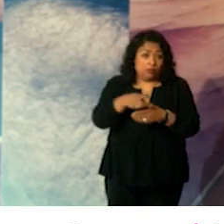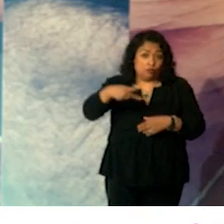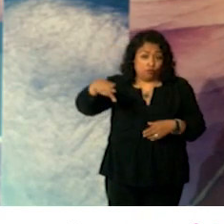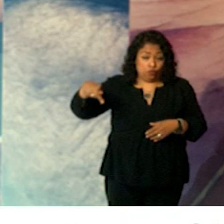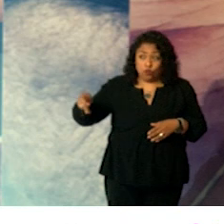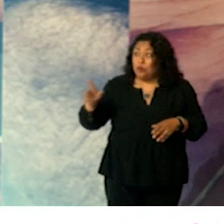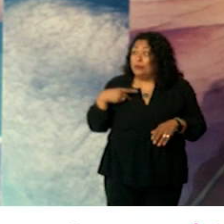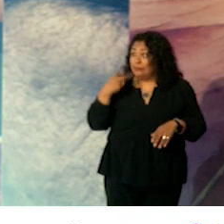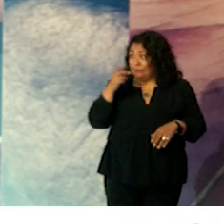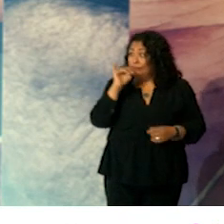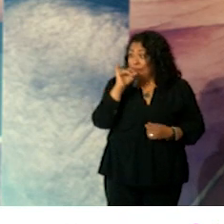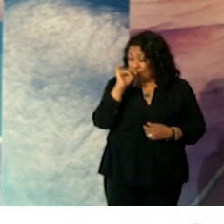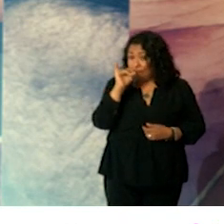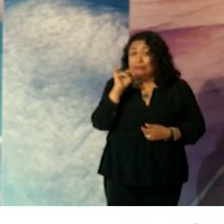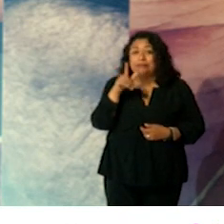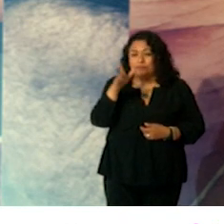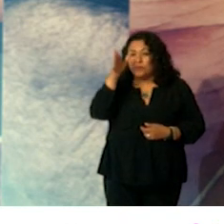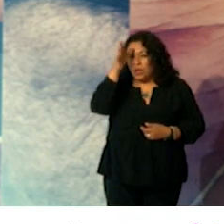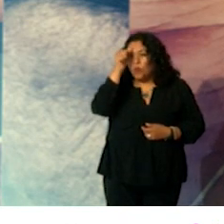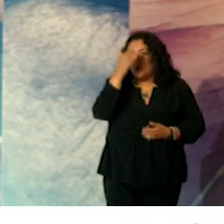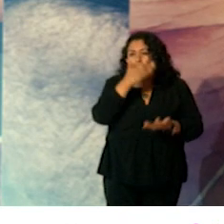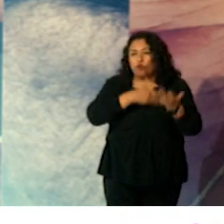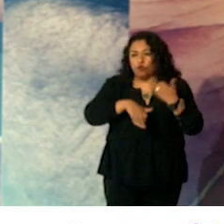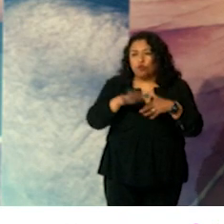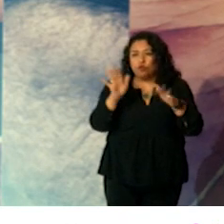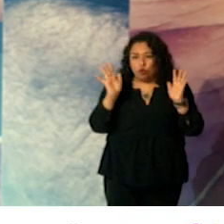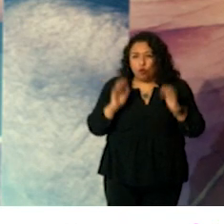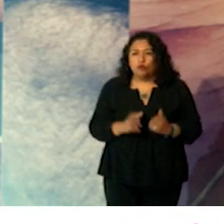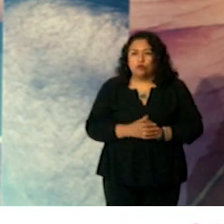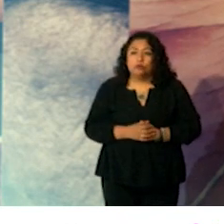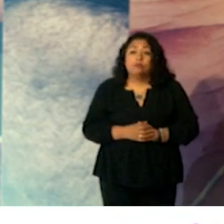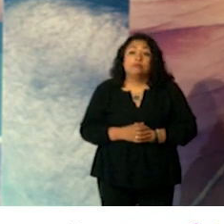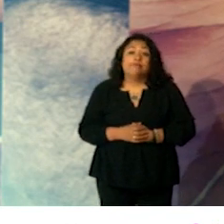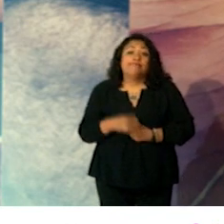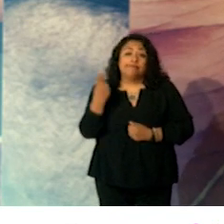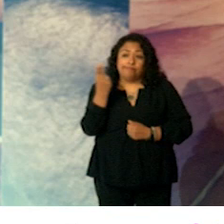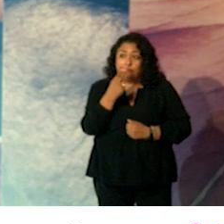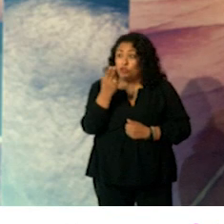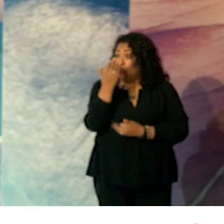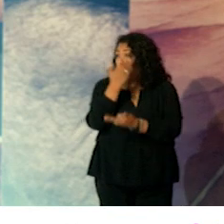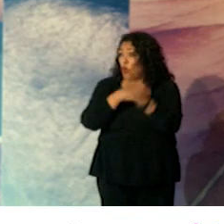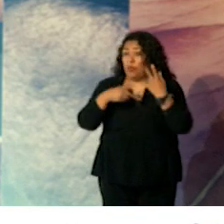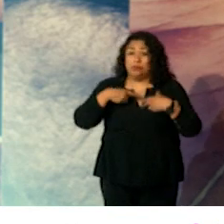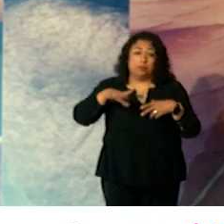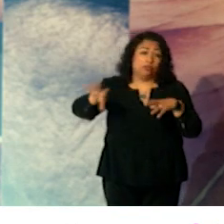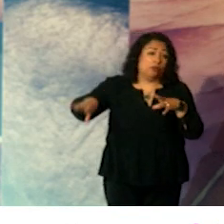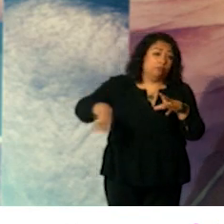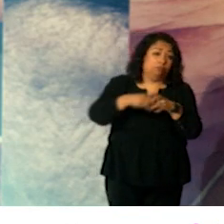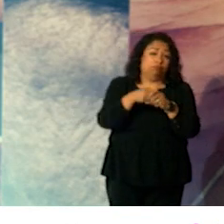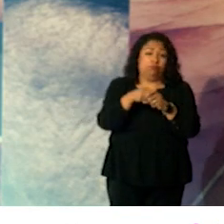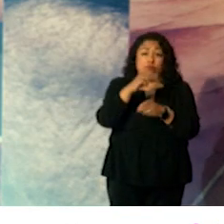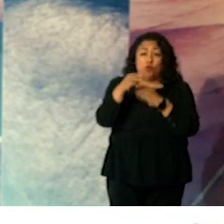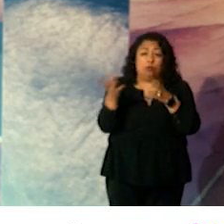realizan. Justamente, y coincido con todas, todos y todes, tenemos que incluir a todas las personas que estamos en el